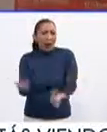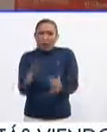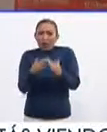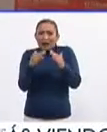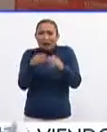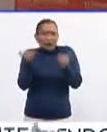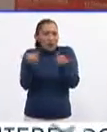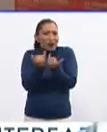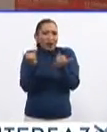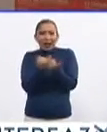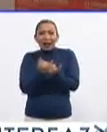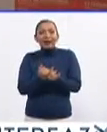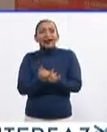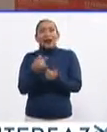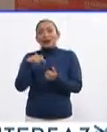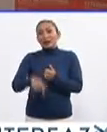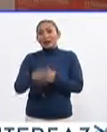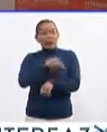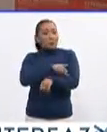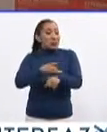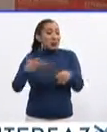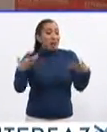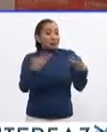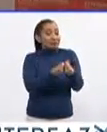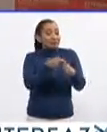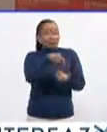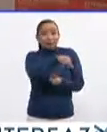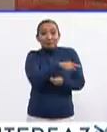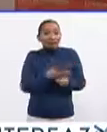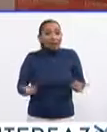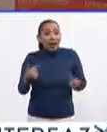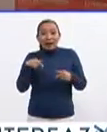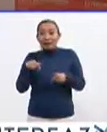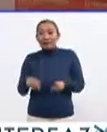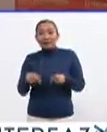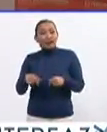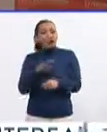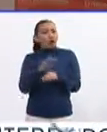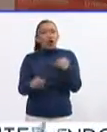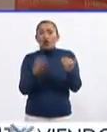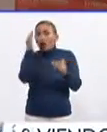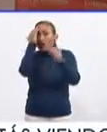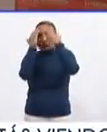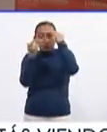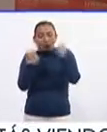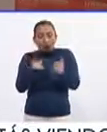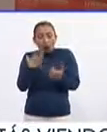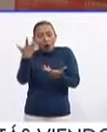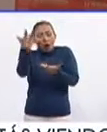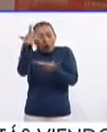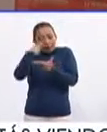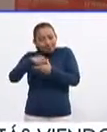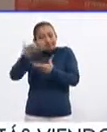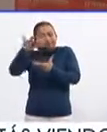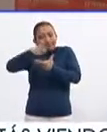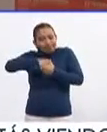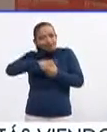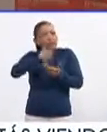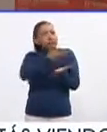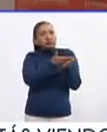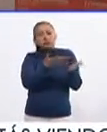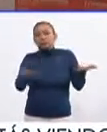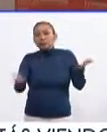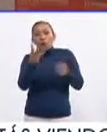todo. Aquí está mi familia y aquí está todo aquel conocimiento que he recaudado